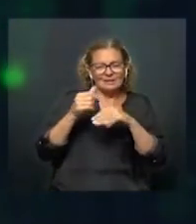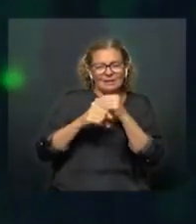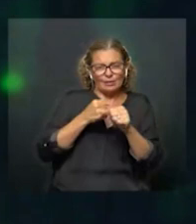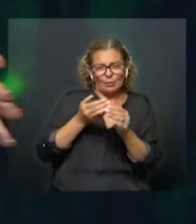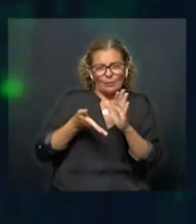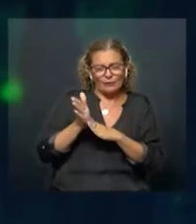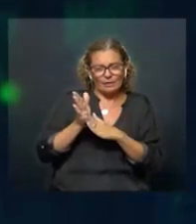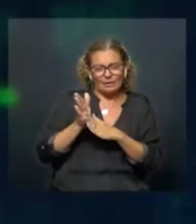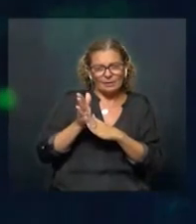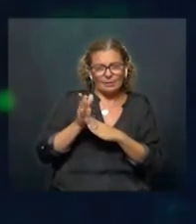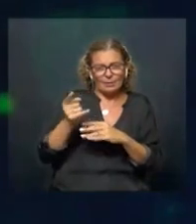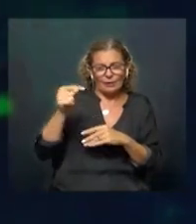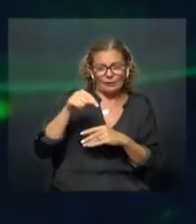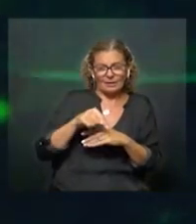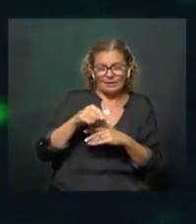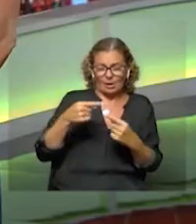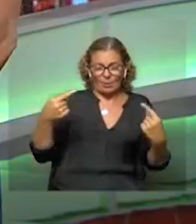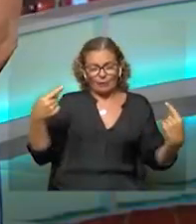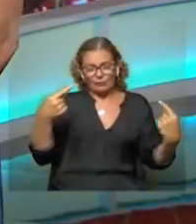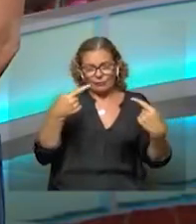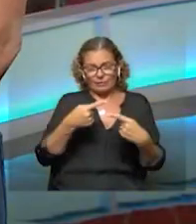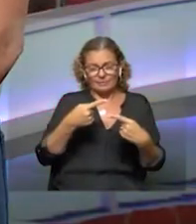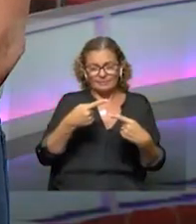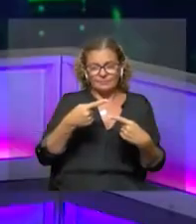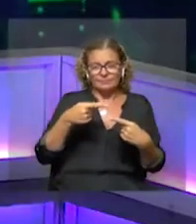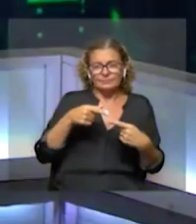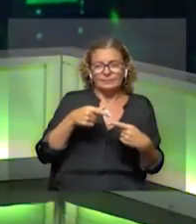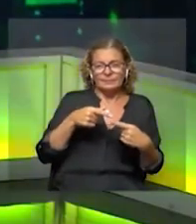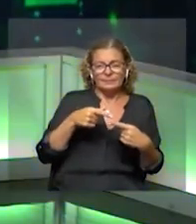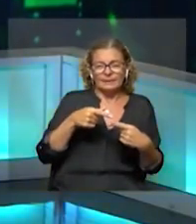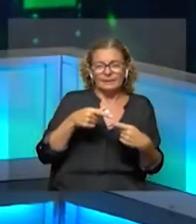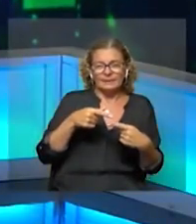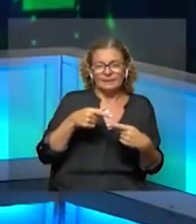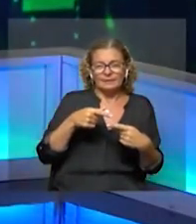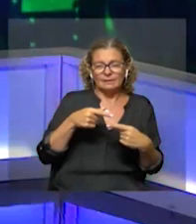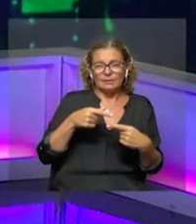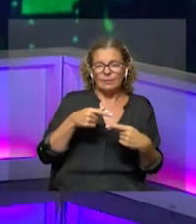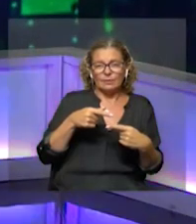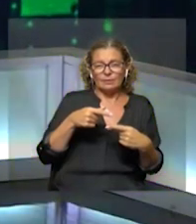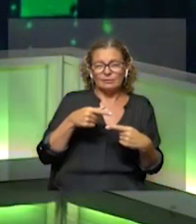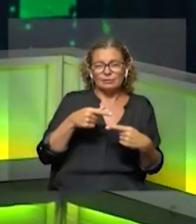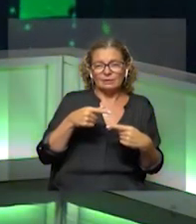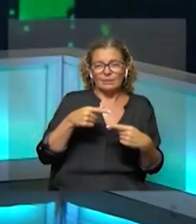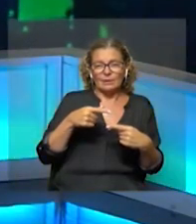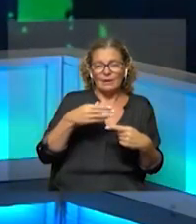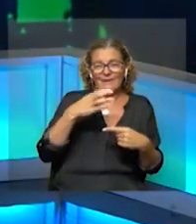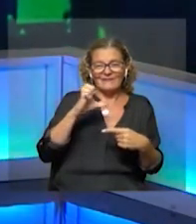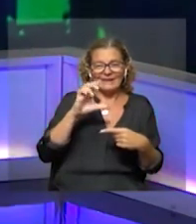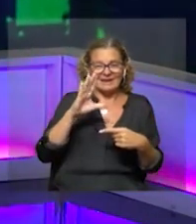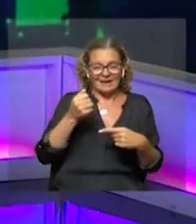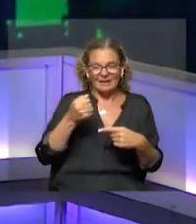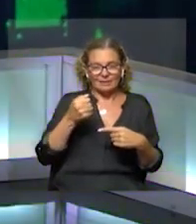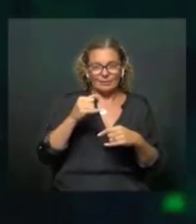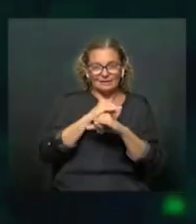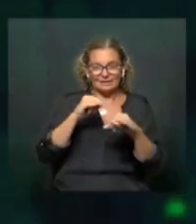y cada tanto veía batallas de freestyle sí me fui con una beca que Bueno la condición o sea yo tenía como la beca pero la condición